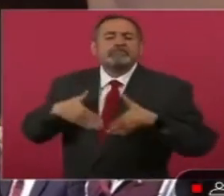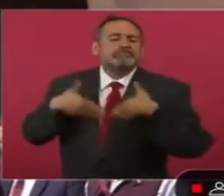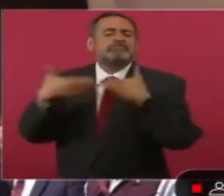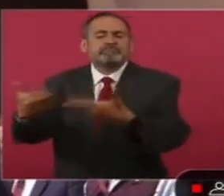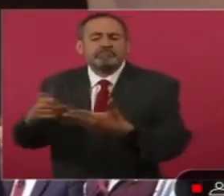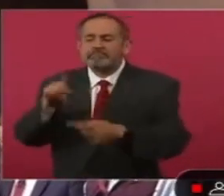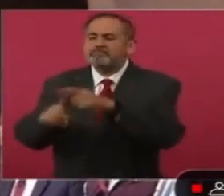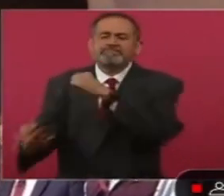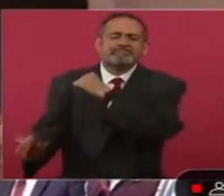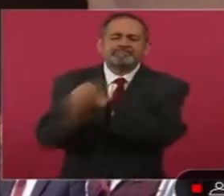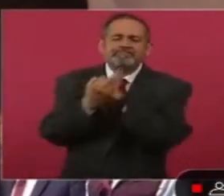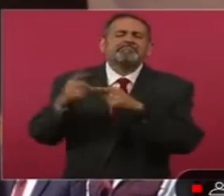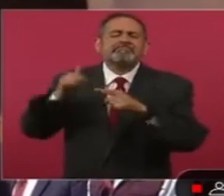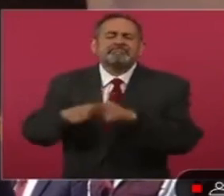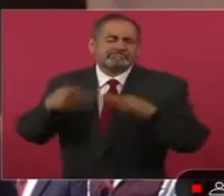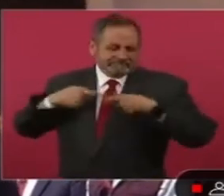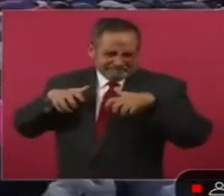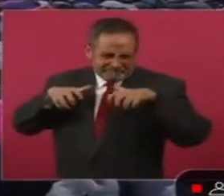¿Quién nos protege?